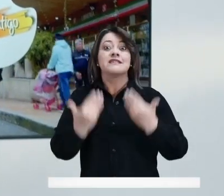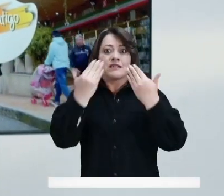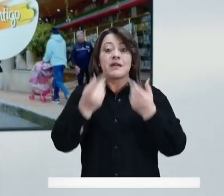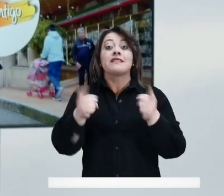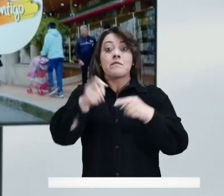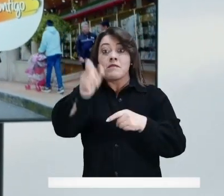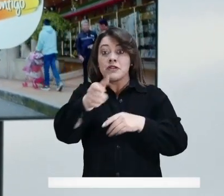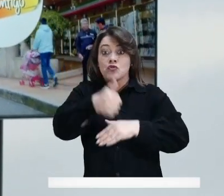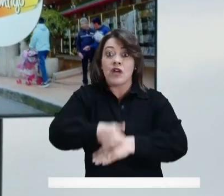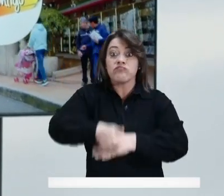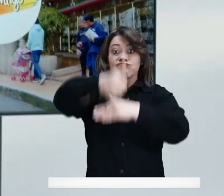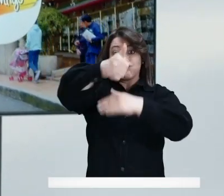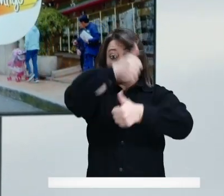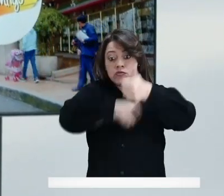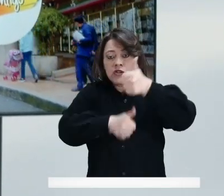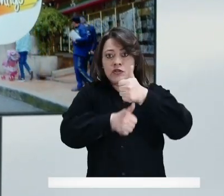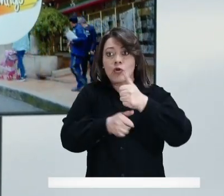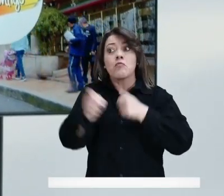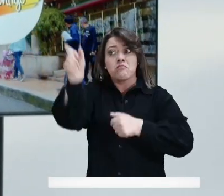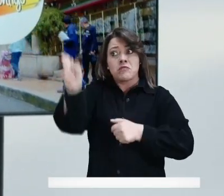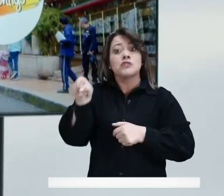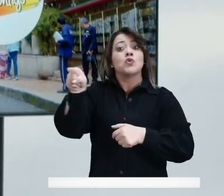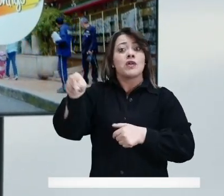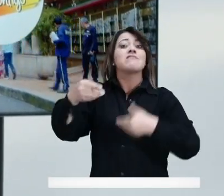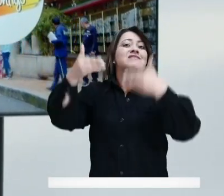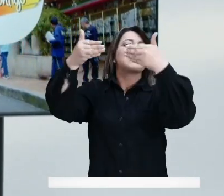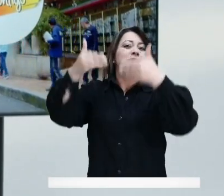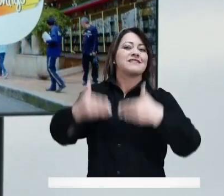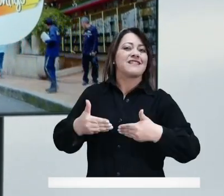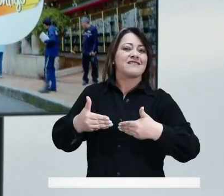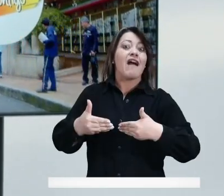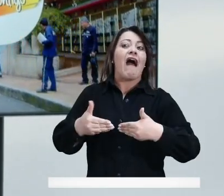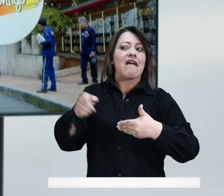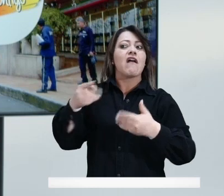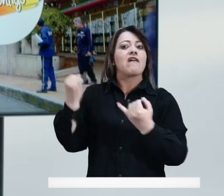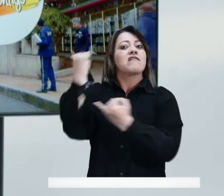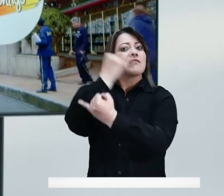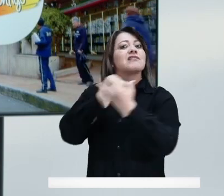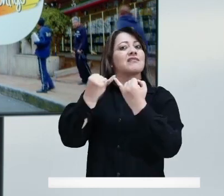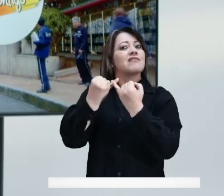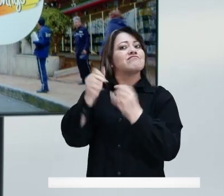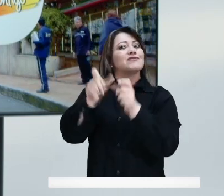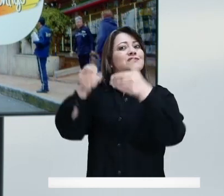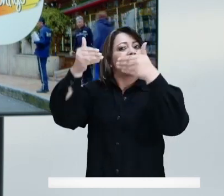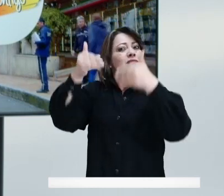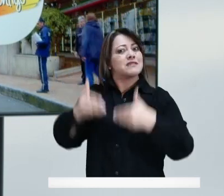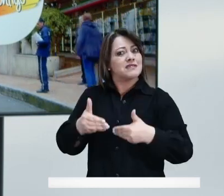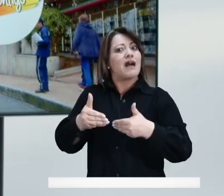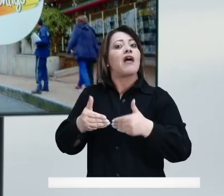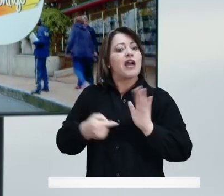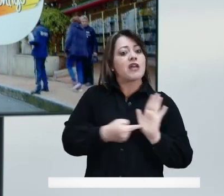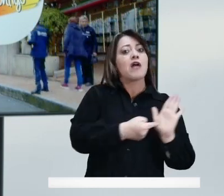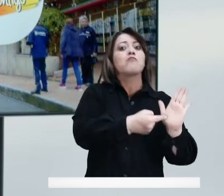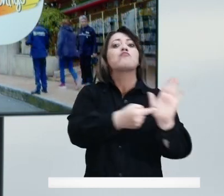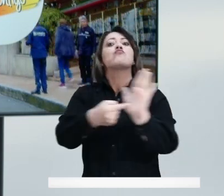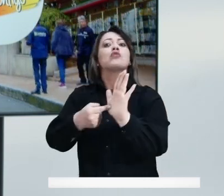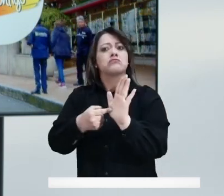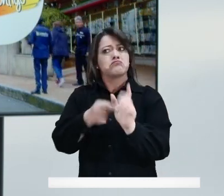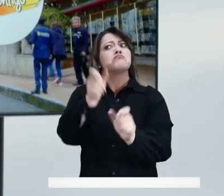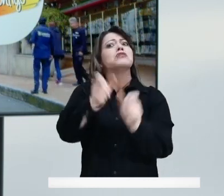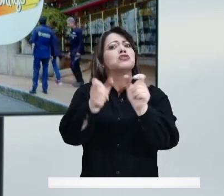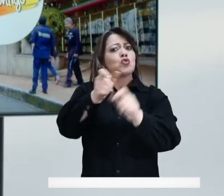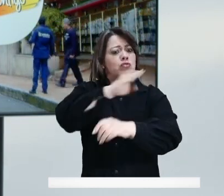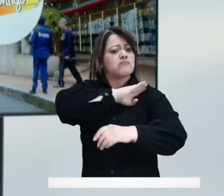el subdirector es una persona con discapacidad, que además demuestre que las personas con discapacidad pueden asumir esos retos, pueden asumir